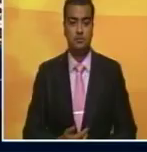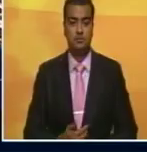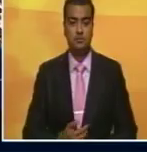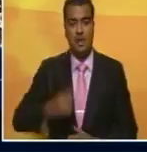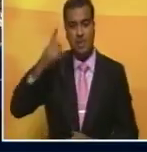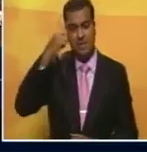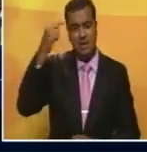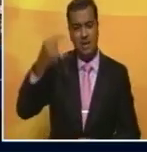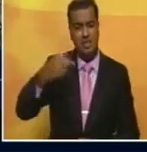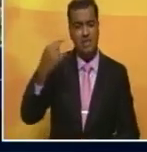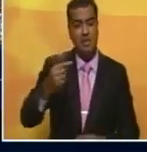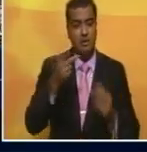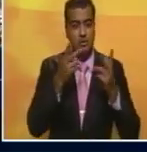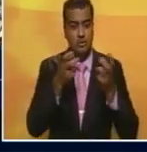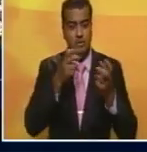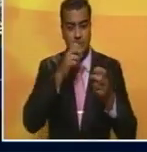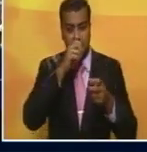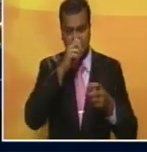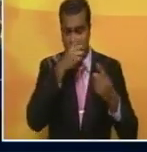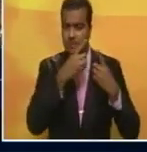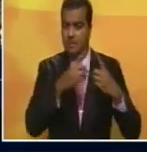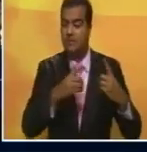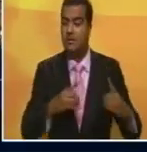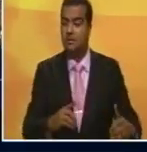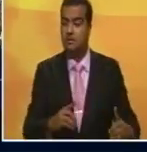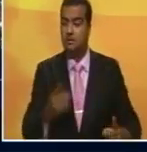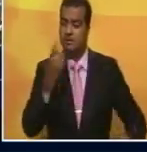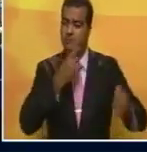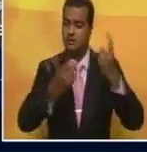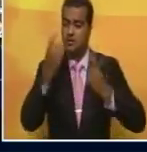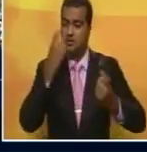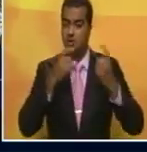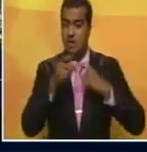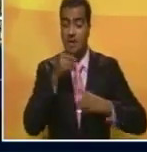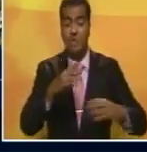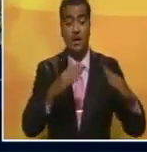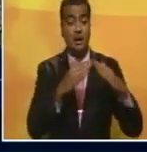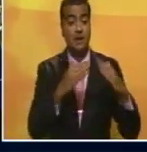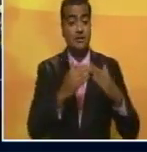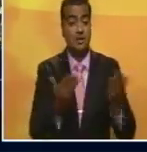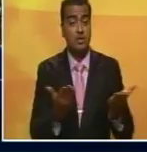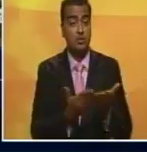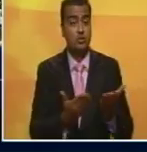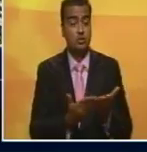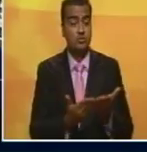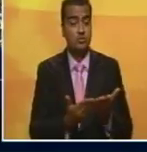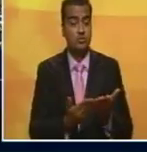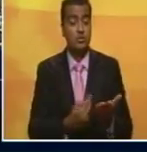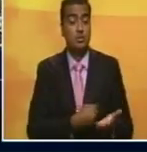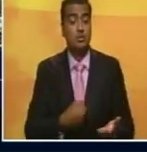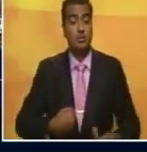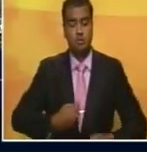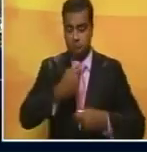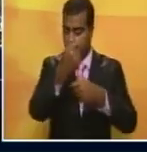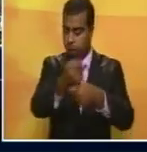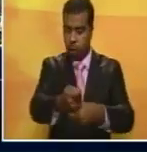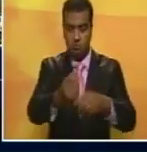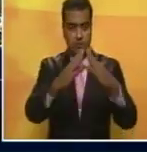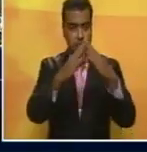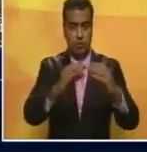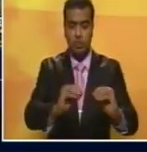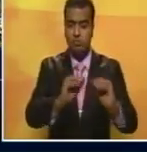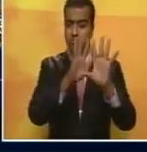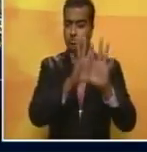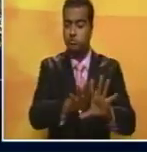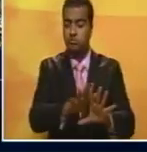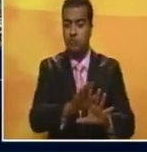día escuchan diferentes clases en esta casa de estudio, nos ponemos a la orden de